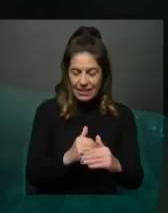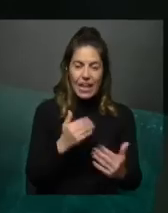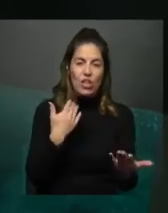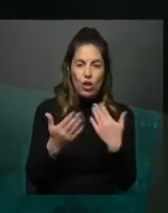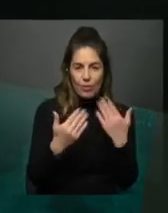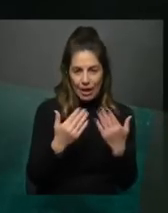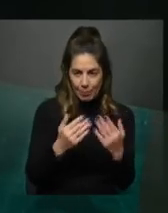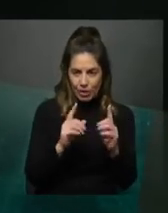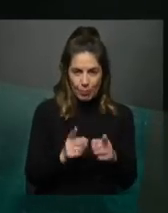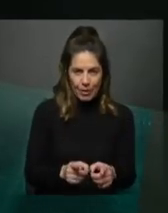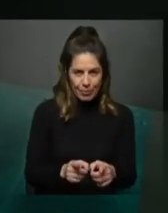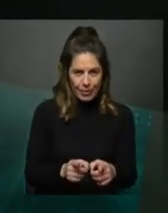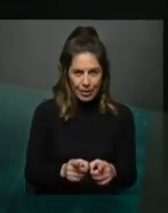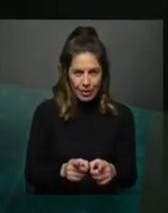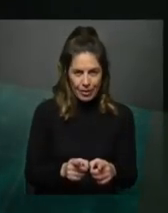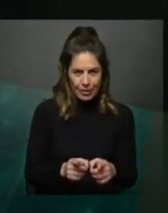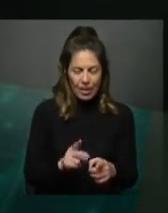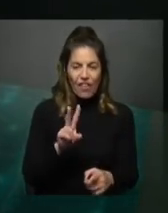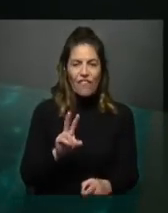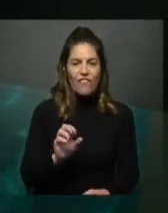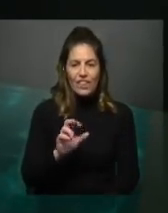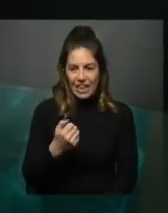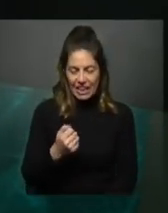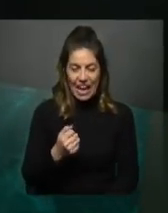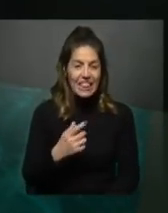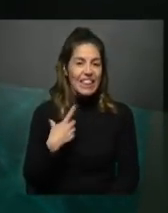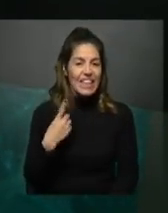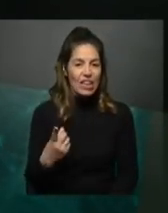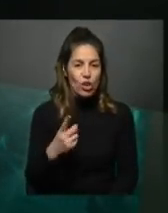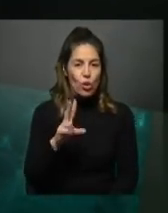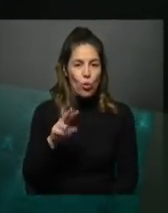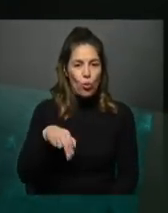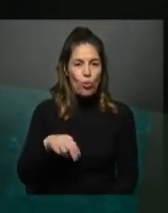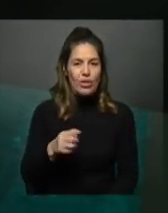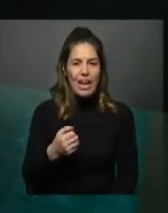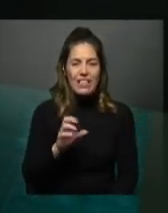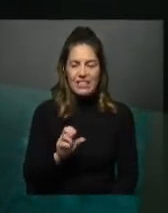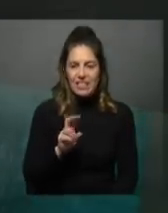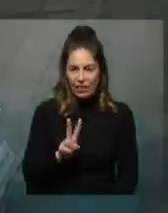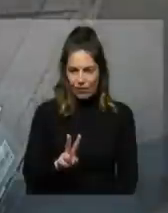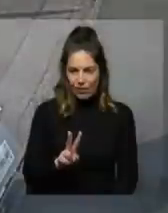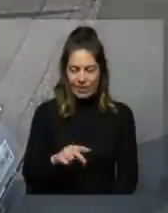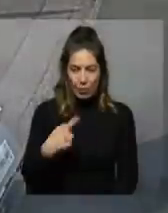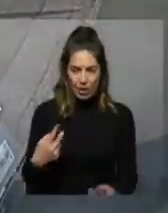en un ratito exactamente Mauricio Viera director de la una SEP va a estar enseguida de la pausa